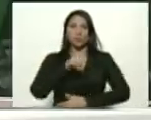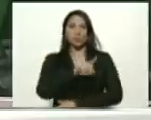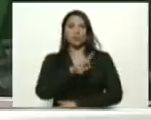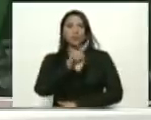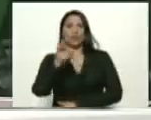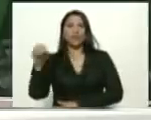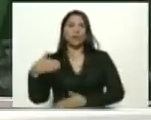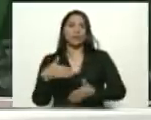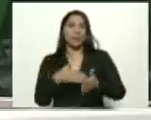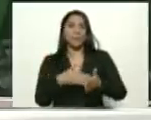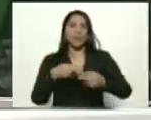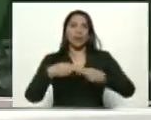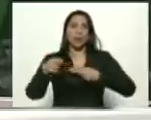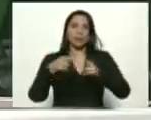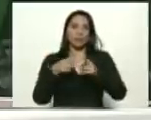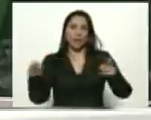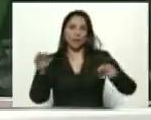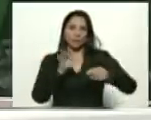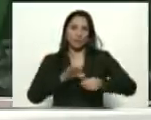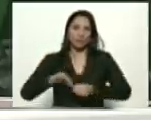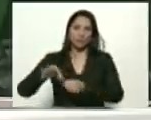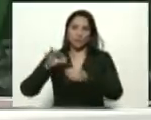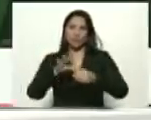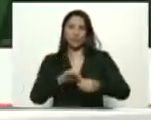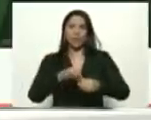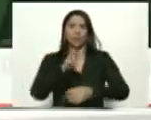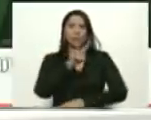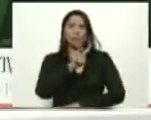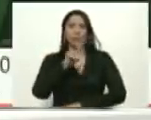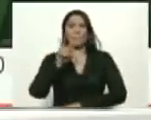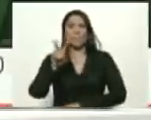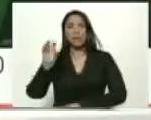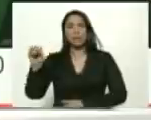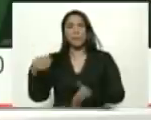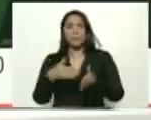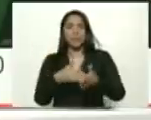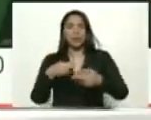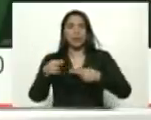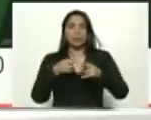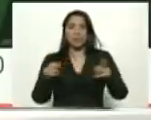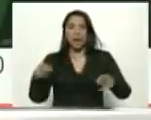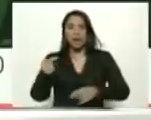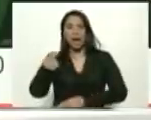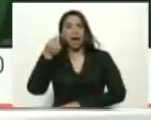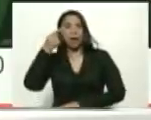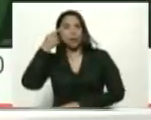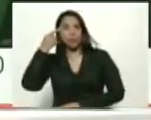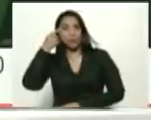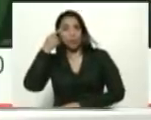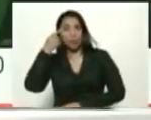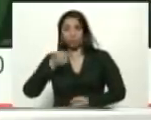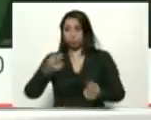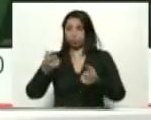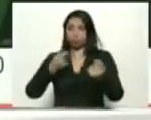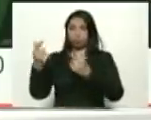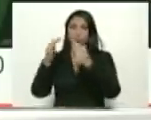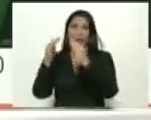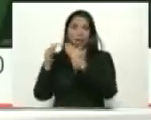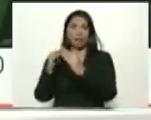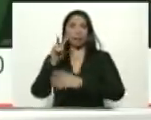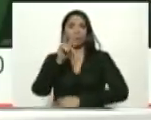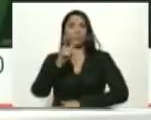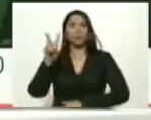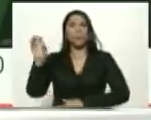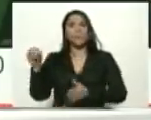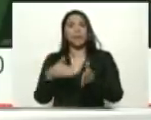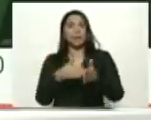1.120.000 hectáreas de siembra, 220.000 hectáreas de arroz, el arroz que llega a su casa, 220.000.